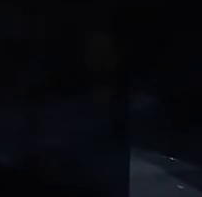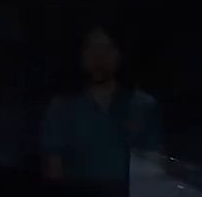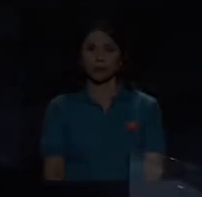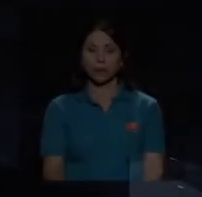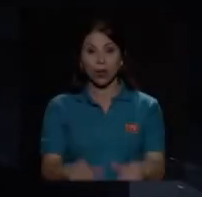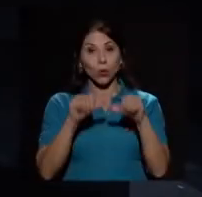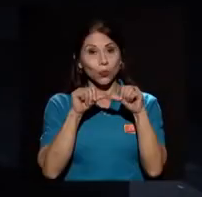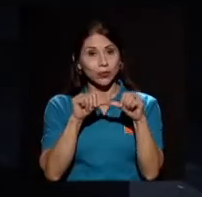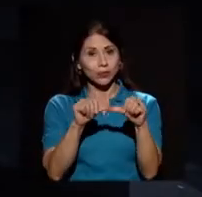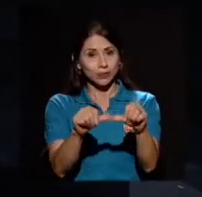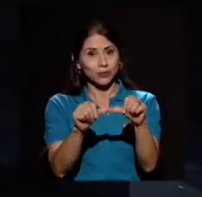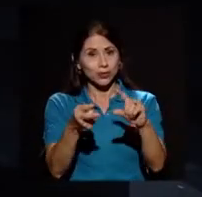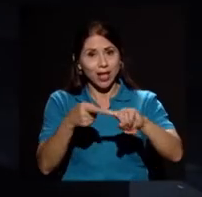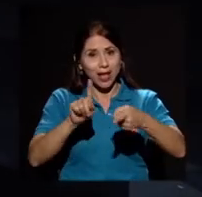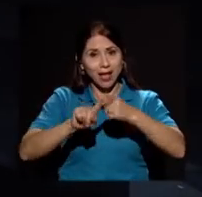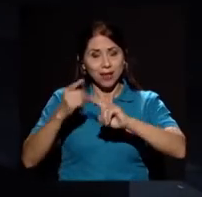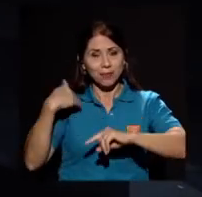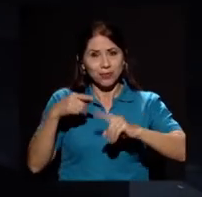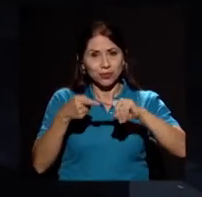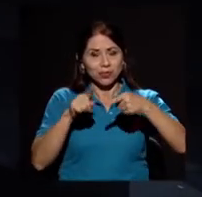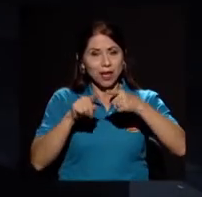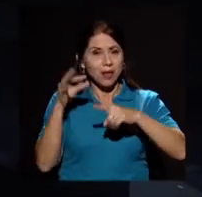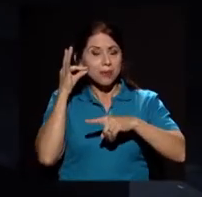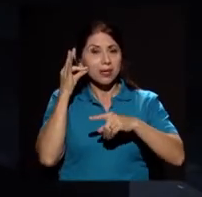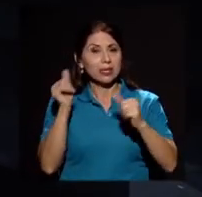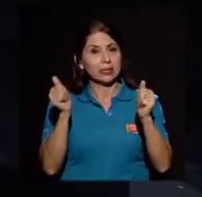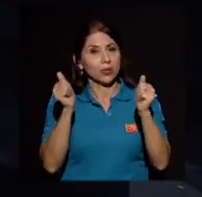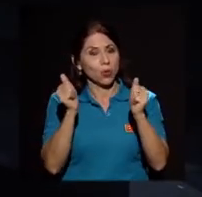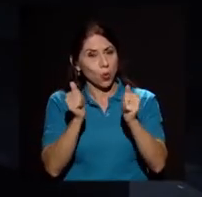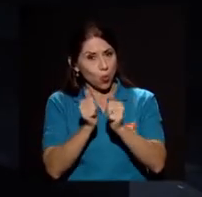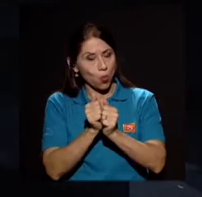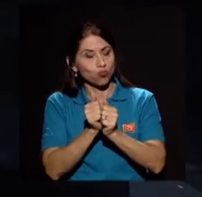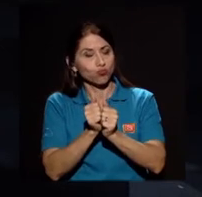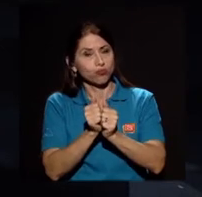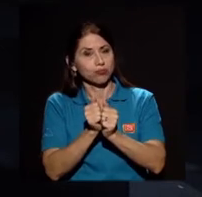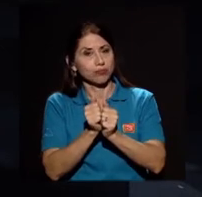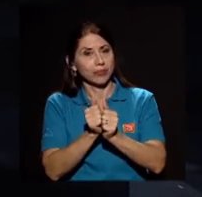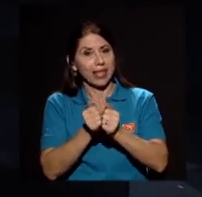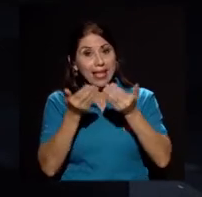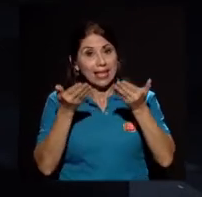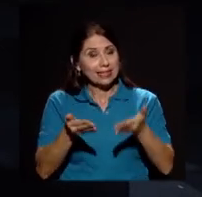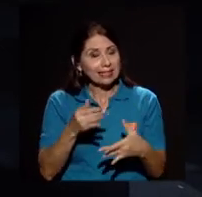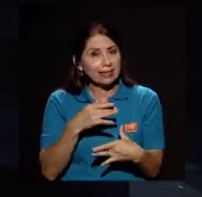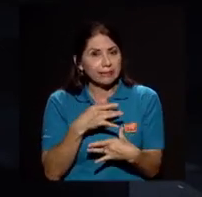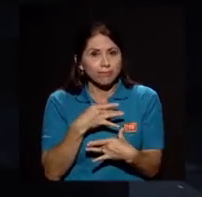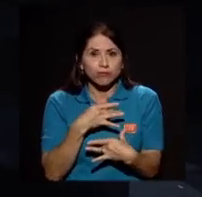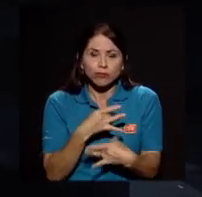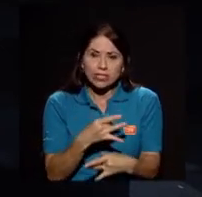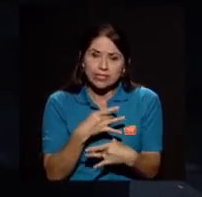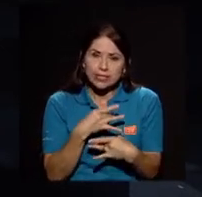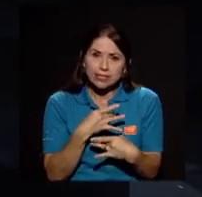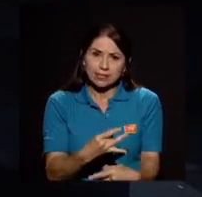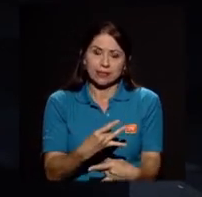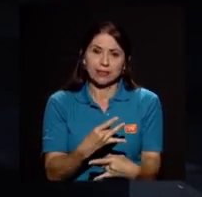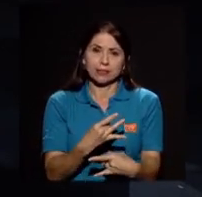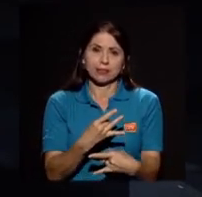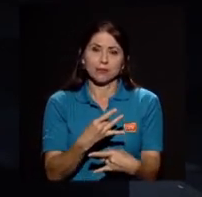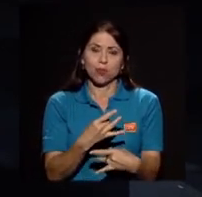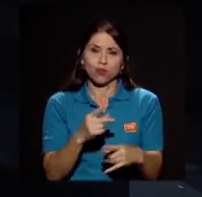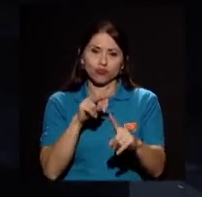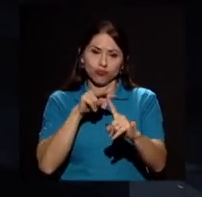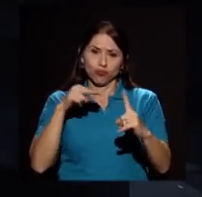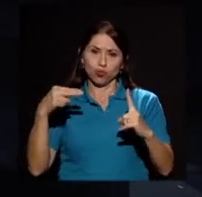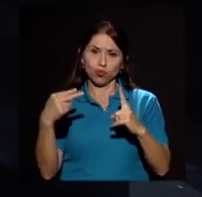continuamos amigos amigos con este interesantísimo punto de